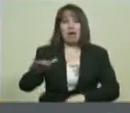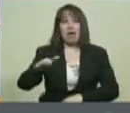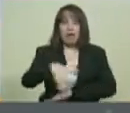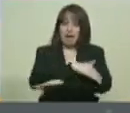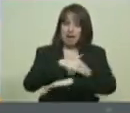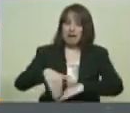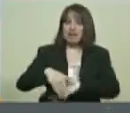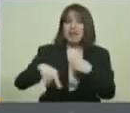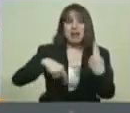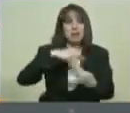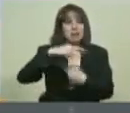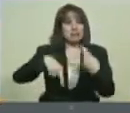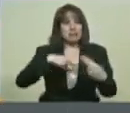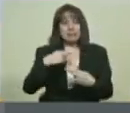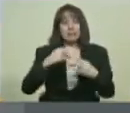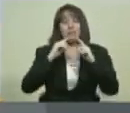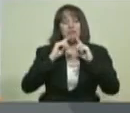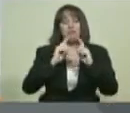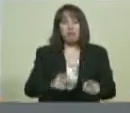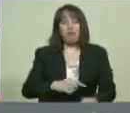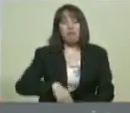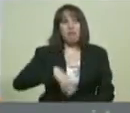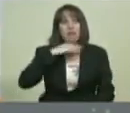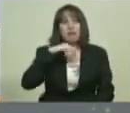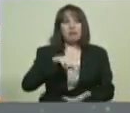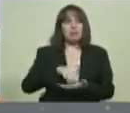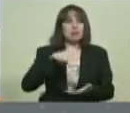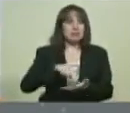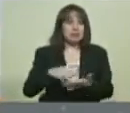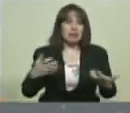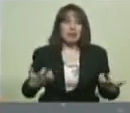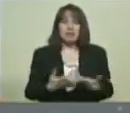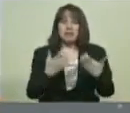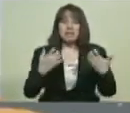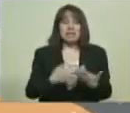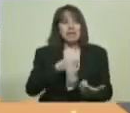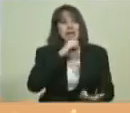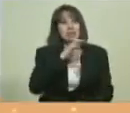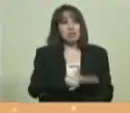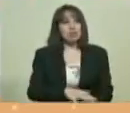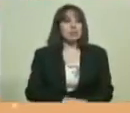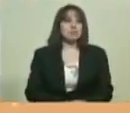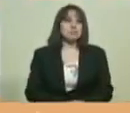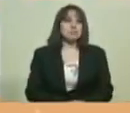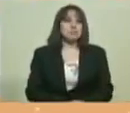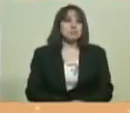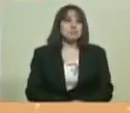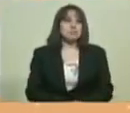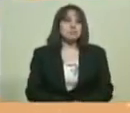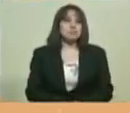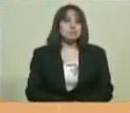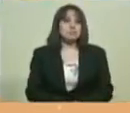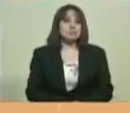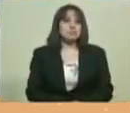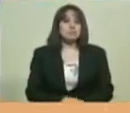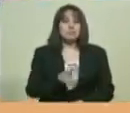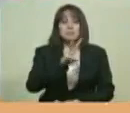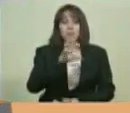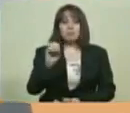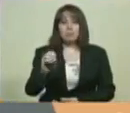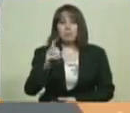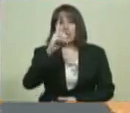revolución ha tenido a la Avenida Bolívar como centro de las batallas históricas que hemos dado a lo largo de estos 20